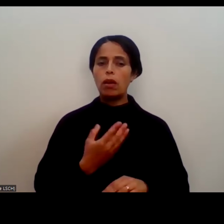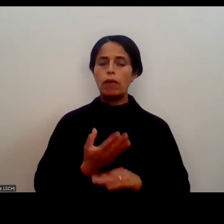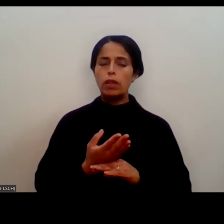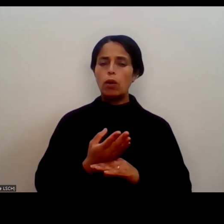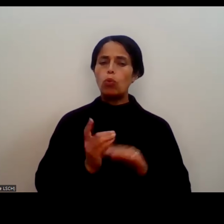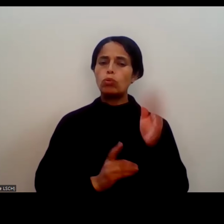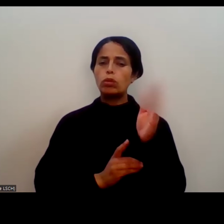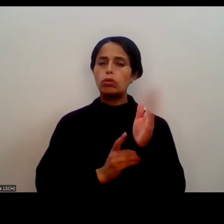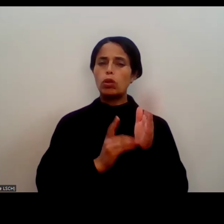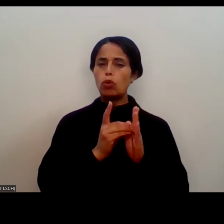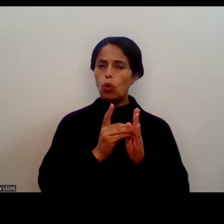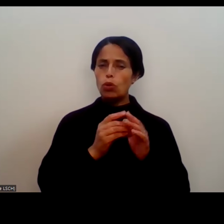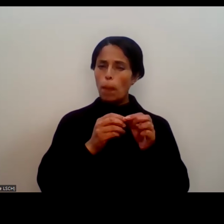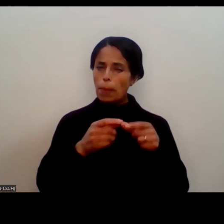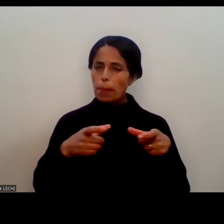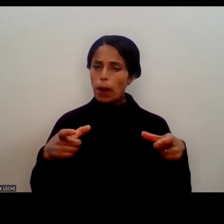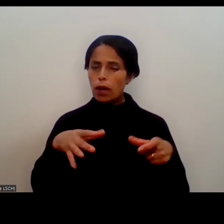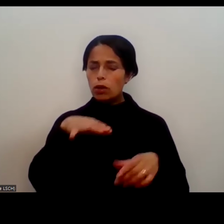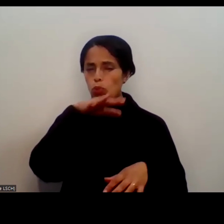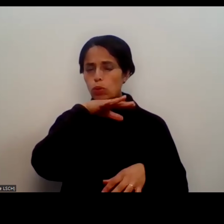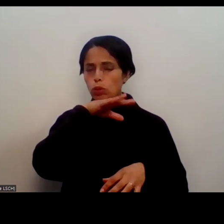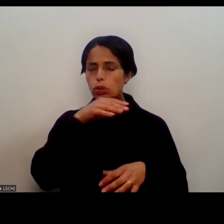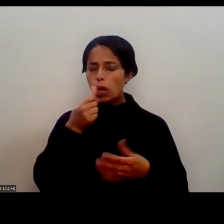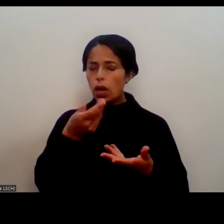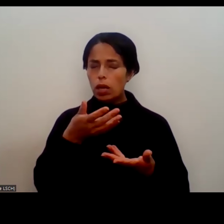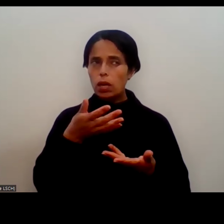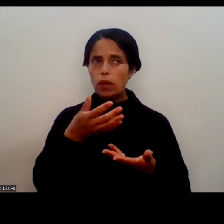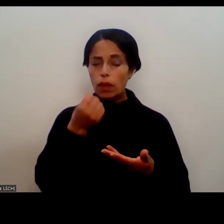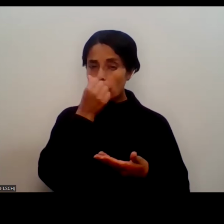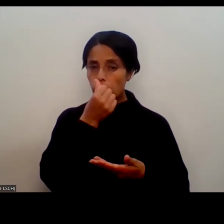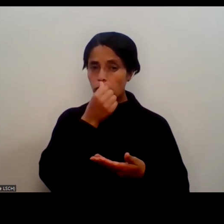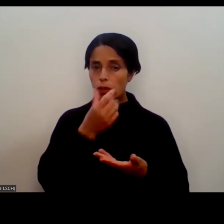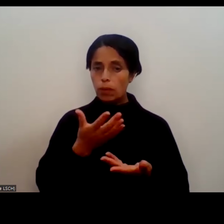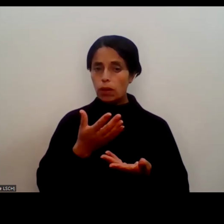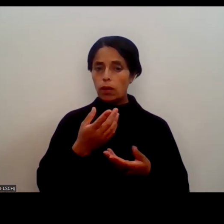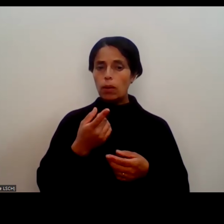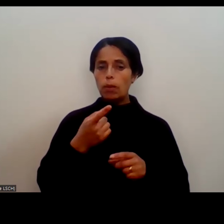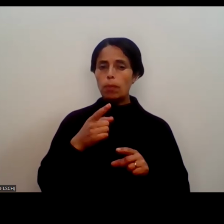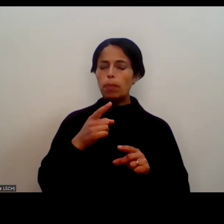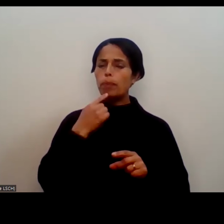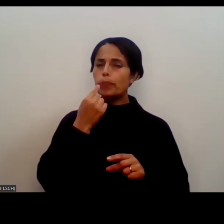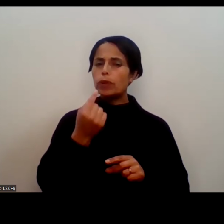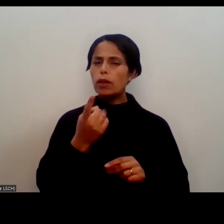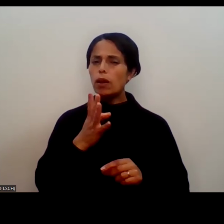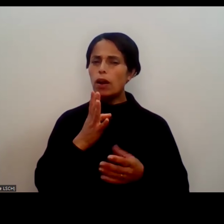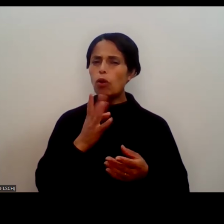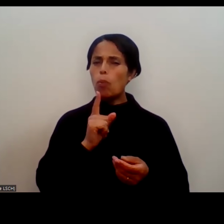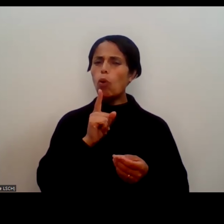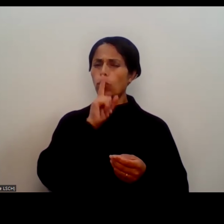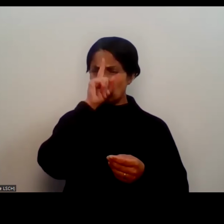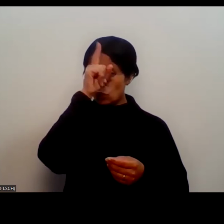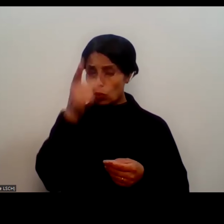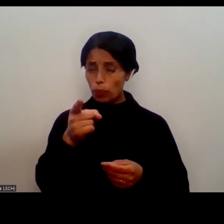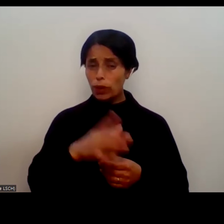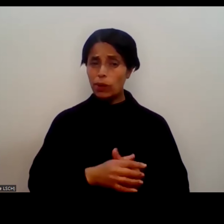evolución en el Ah, consumo. evolucionar el consumo y algo más preguntó Arriba antes. decía si era común entre estas Ah, que culturas si el era